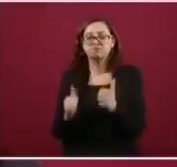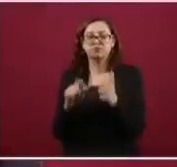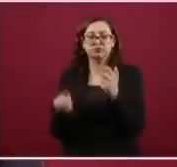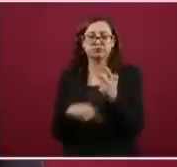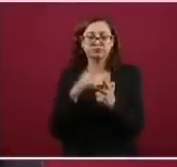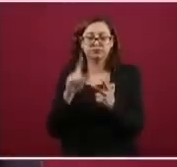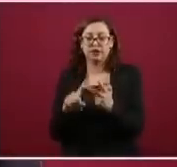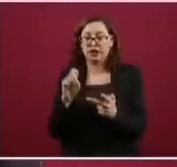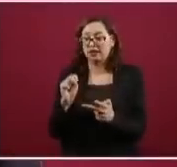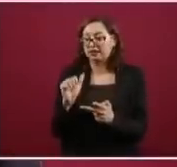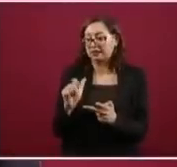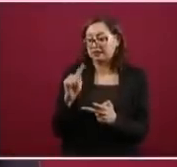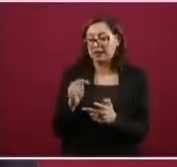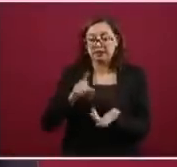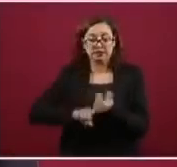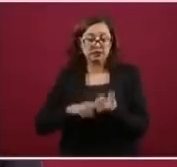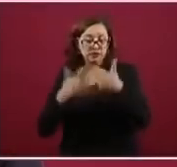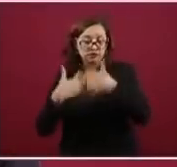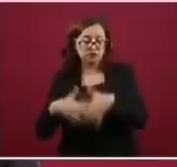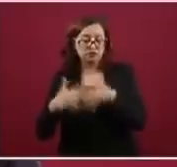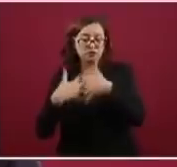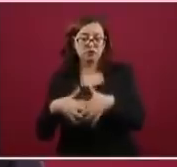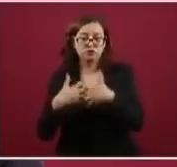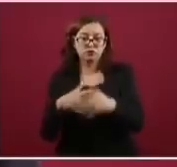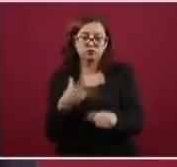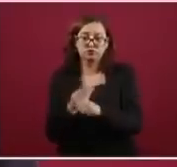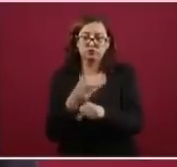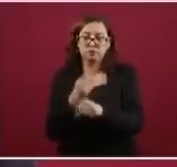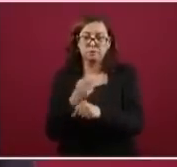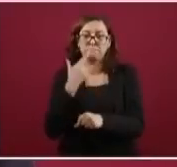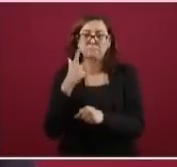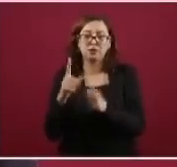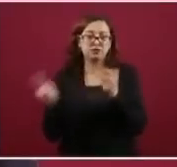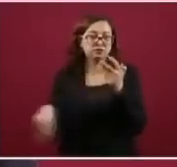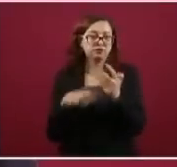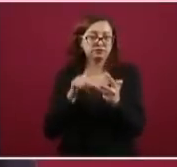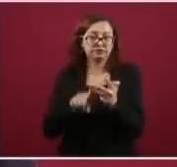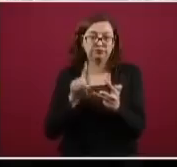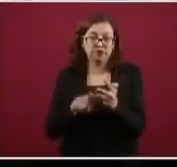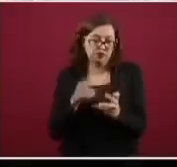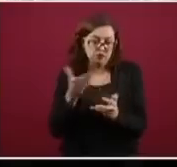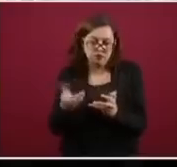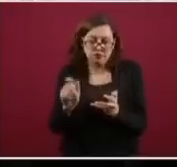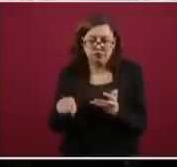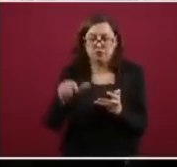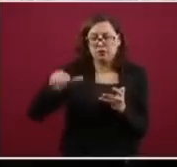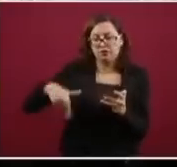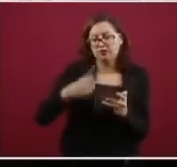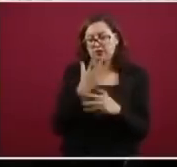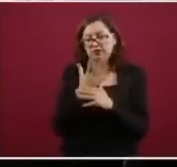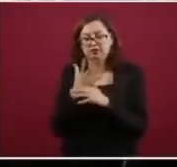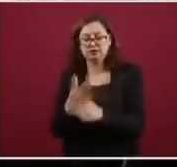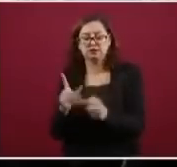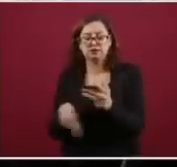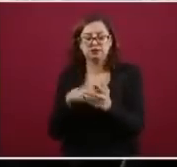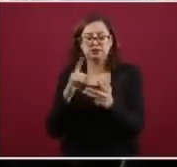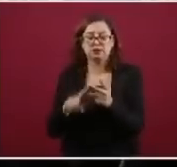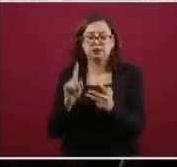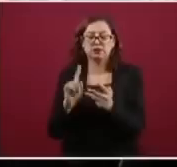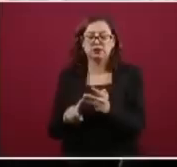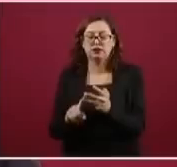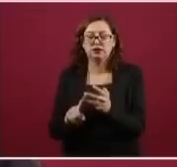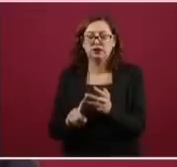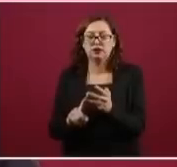al sat en su funcionamiento y el interno y el tercero el que esto es señalaba en la que en medida que nosotros podamos disminuir y